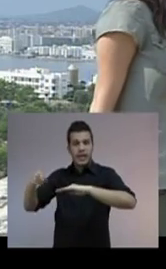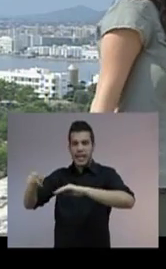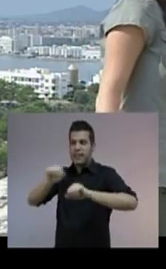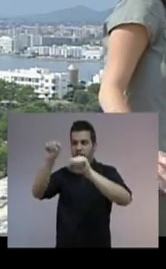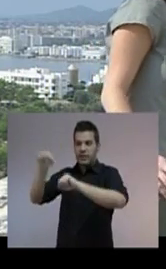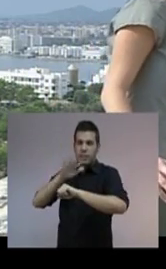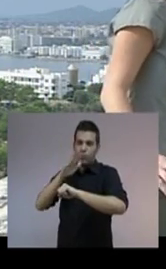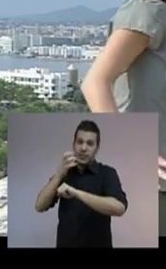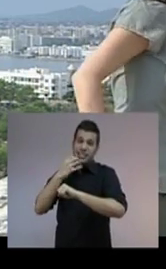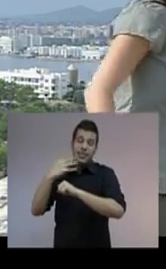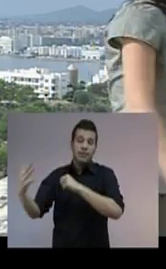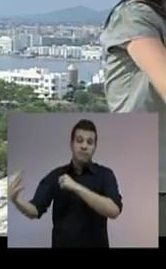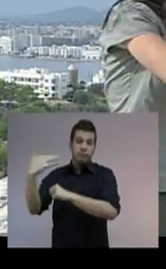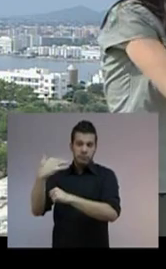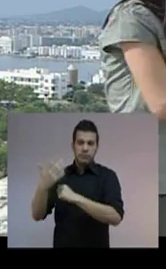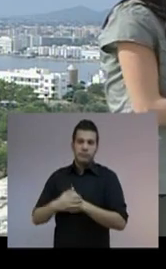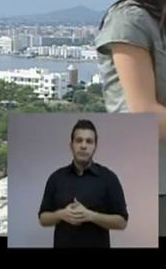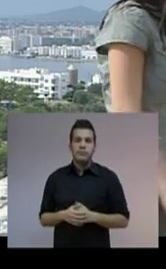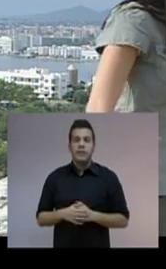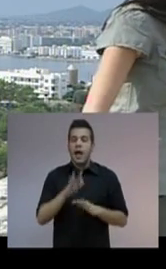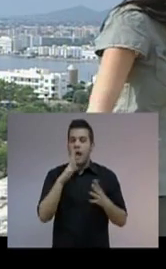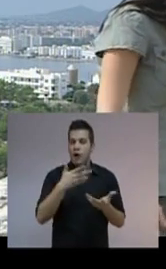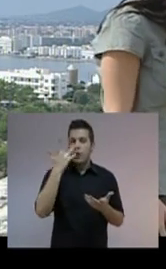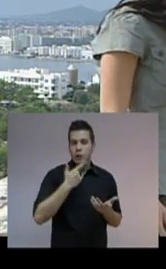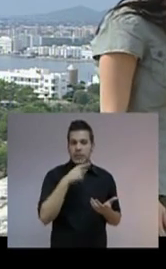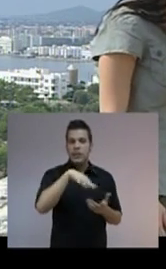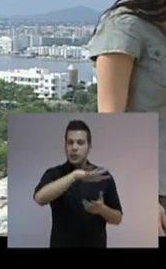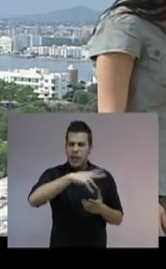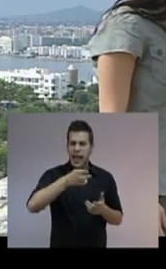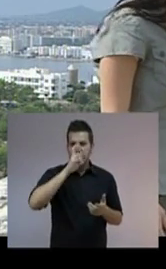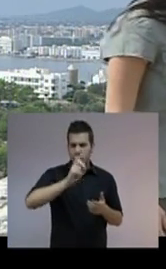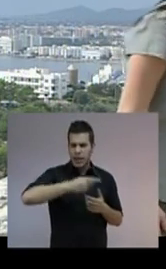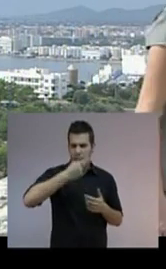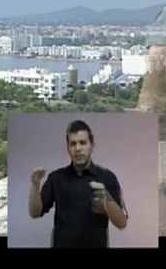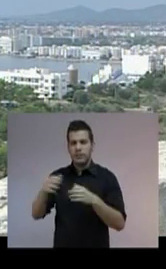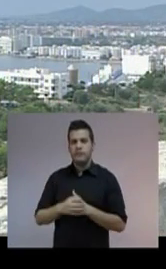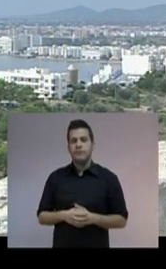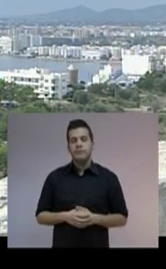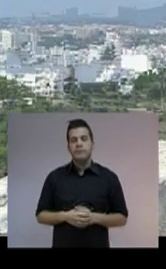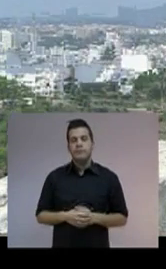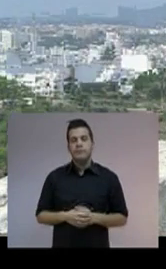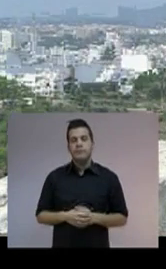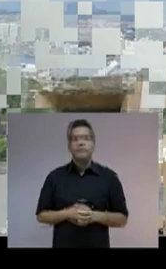Emilio, pues ¿qué te parece si vamos a conocer la parte más antigua que protege esta gran muralla? Perfecto.